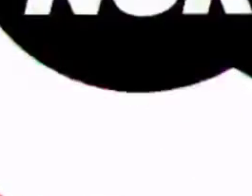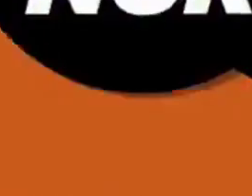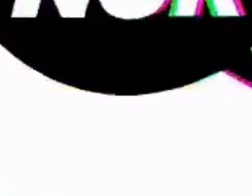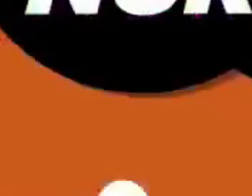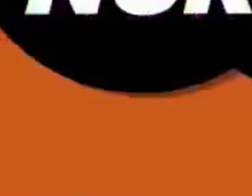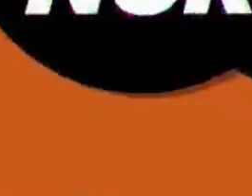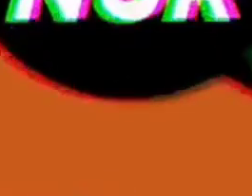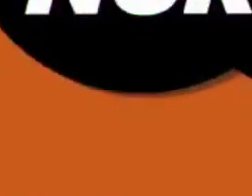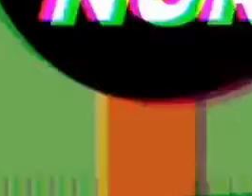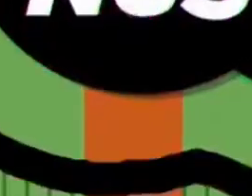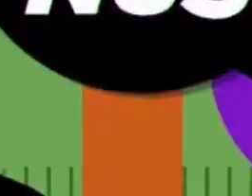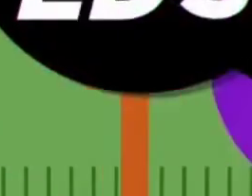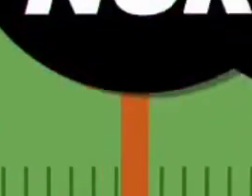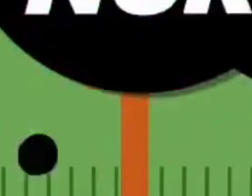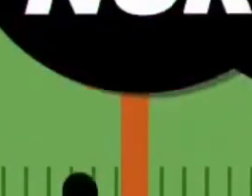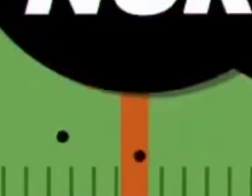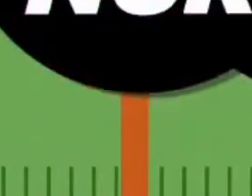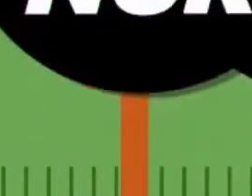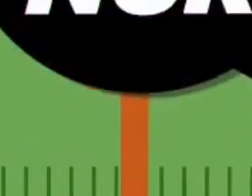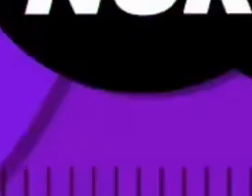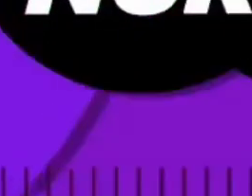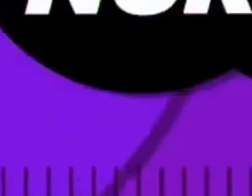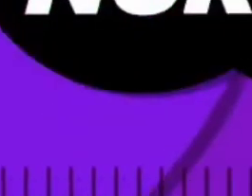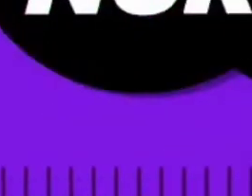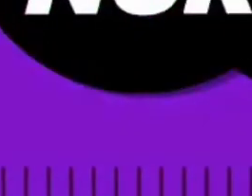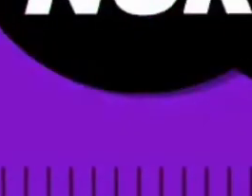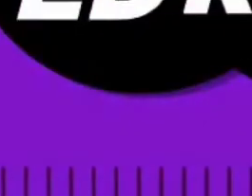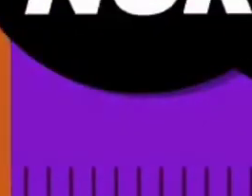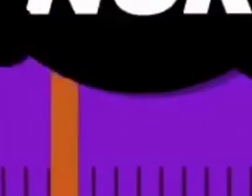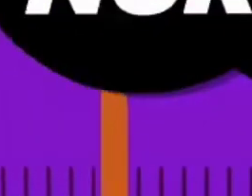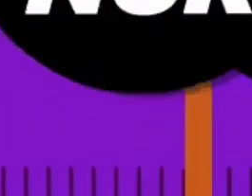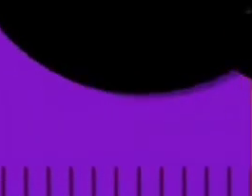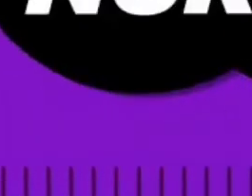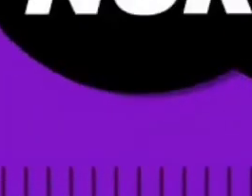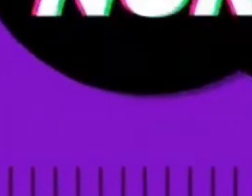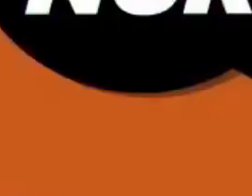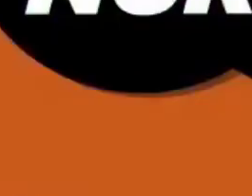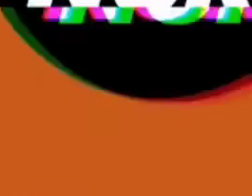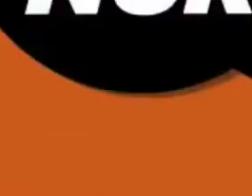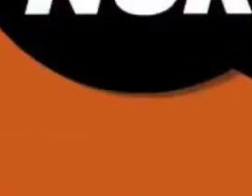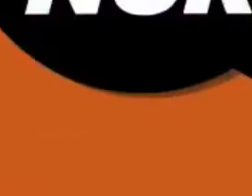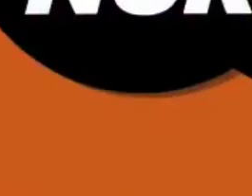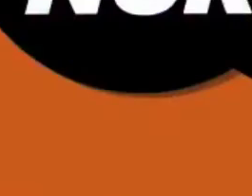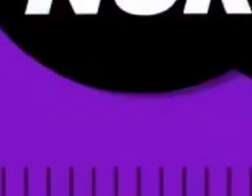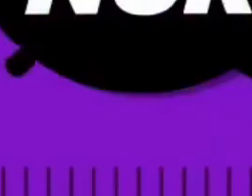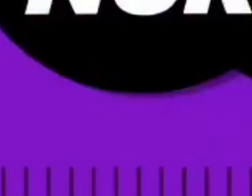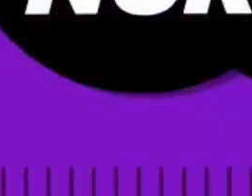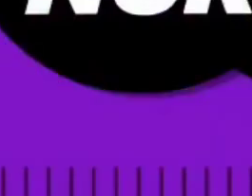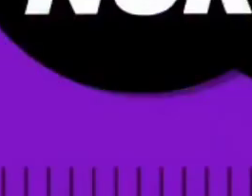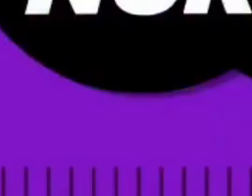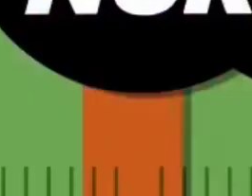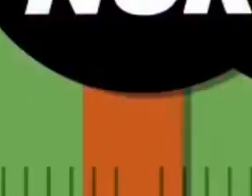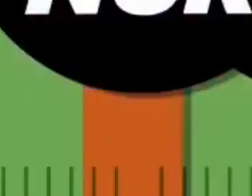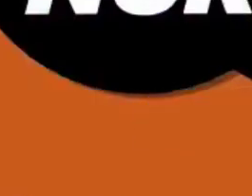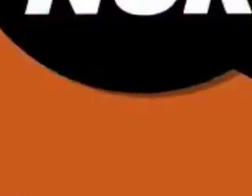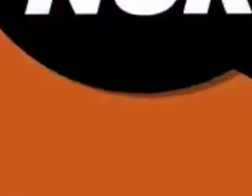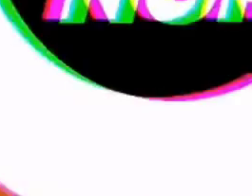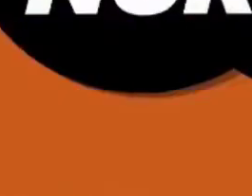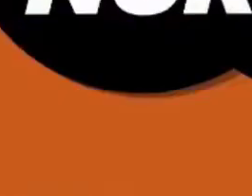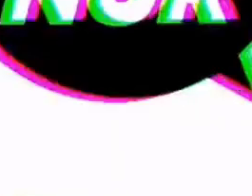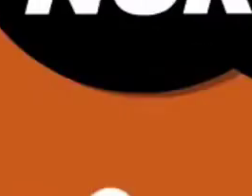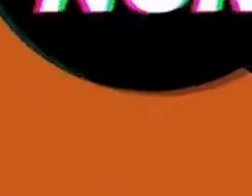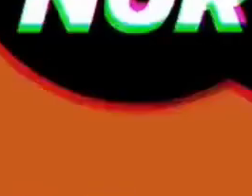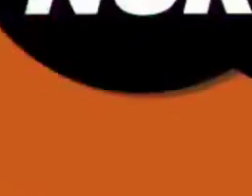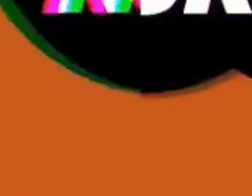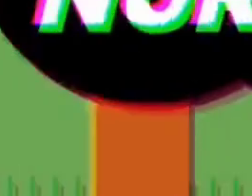el fondo que tiene que ver para apuntalar, para mejorar, para de alguna manera ayudar más al